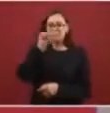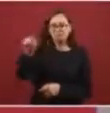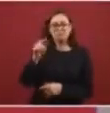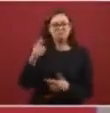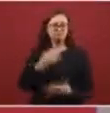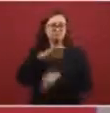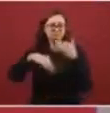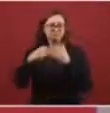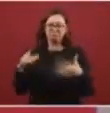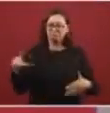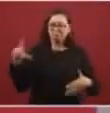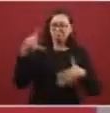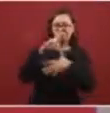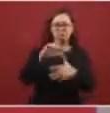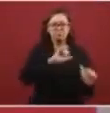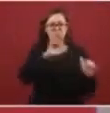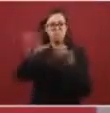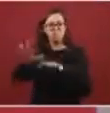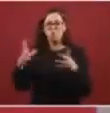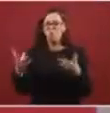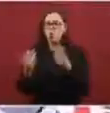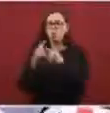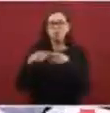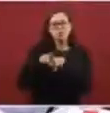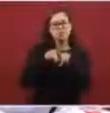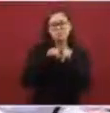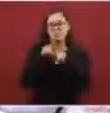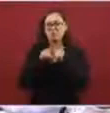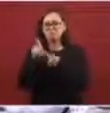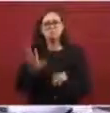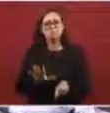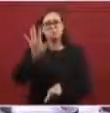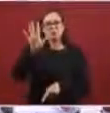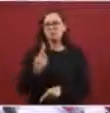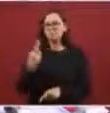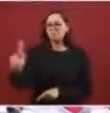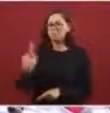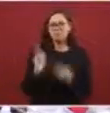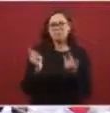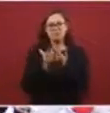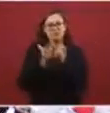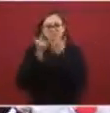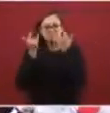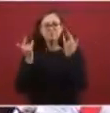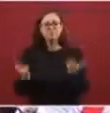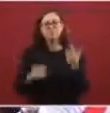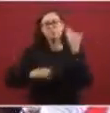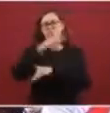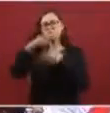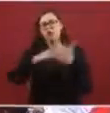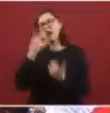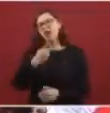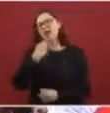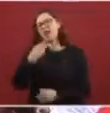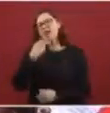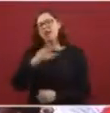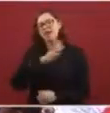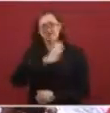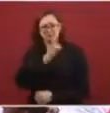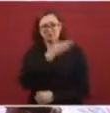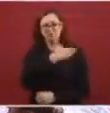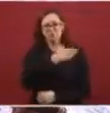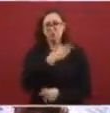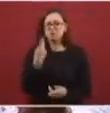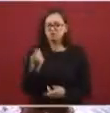una historia casi idéntica a la nuestra, que forma parte de la virtuosa comunidad hispana y que ellos serán nuestros entusiastas